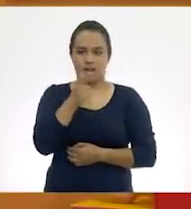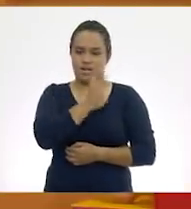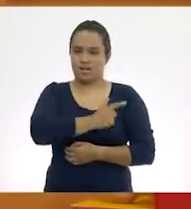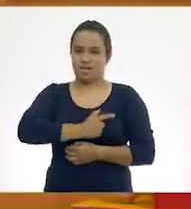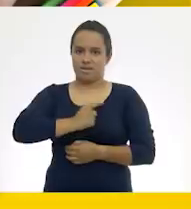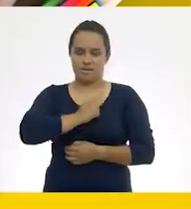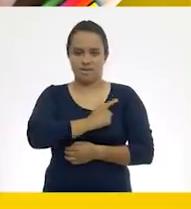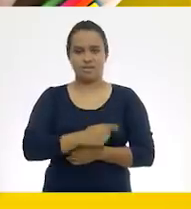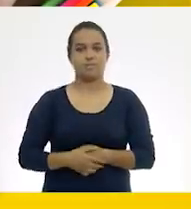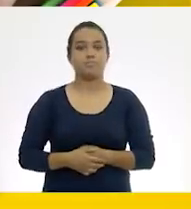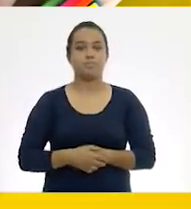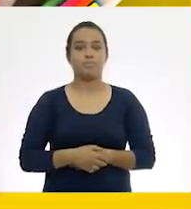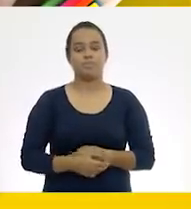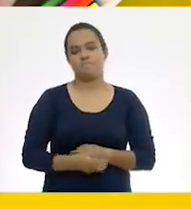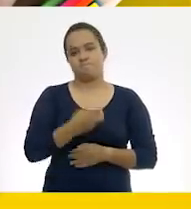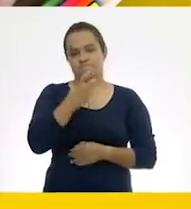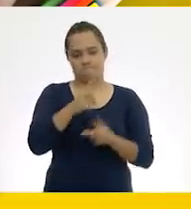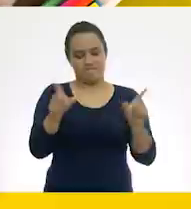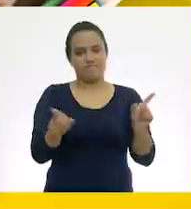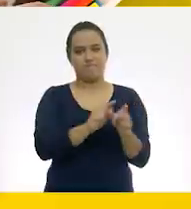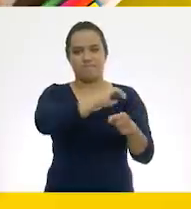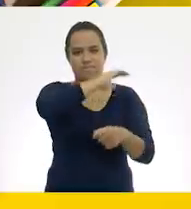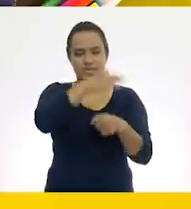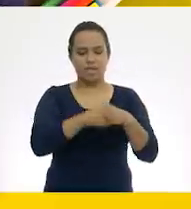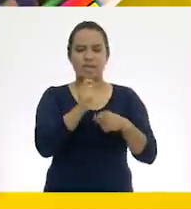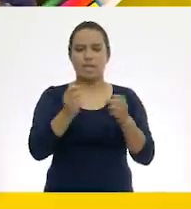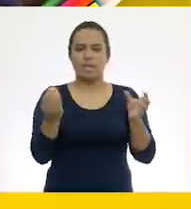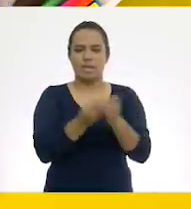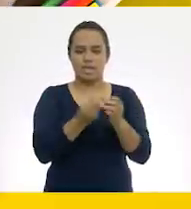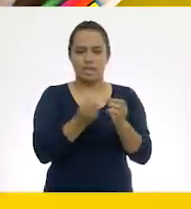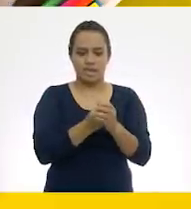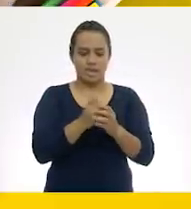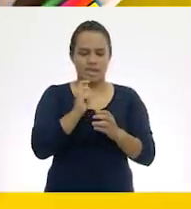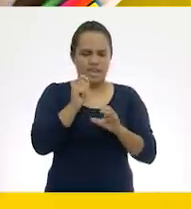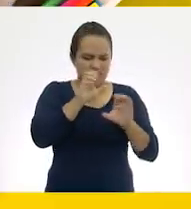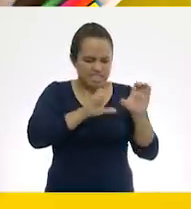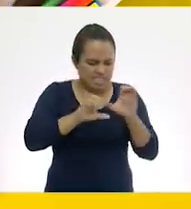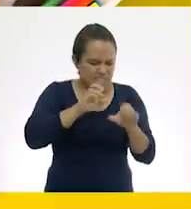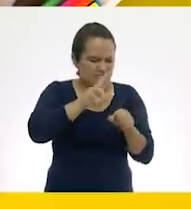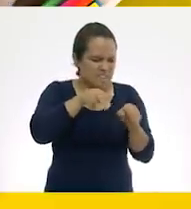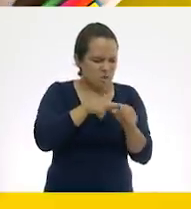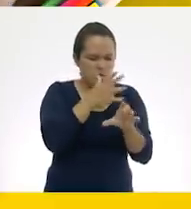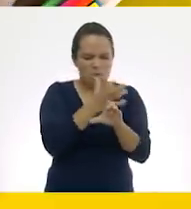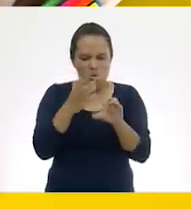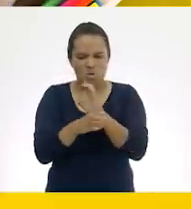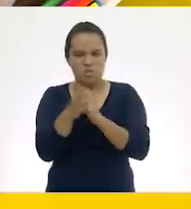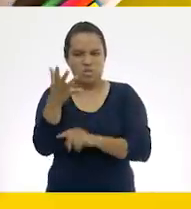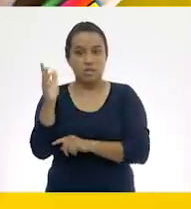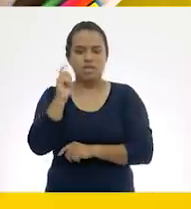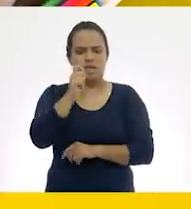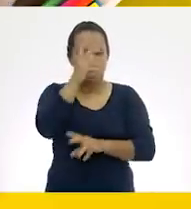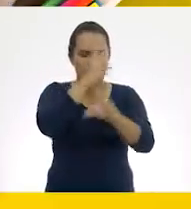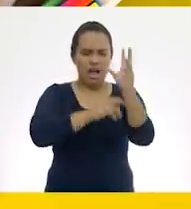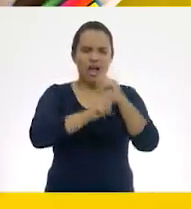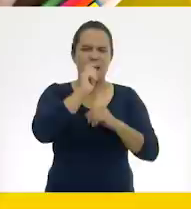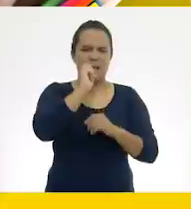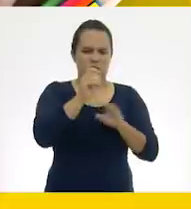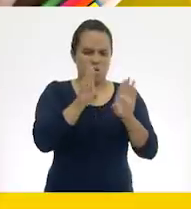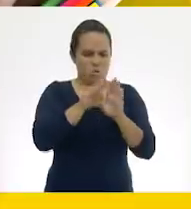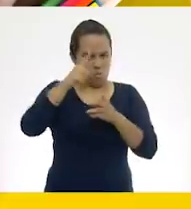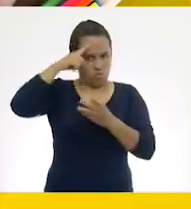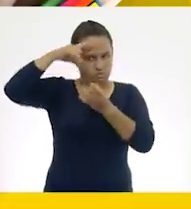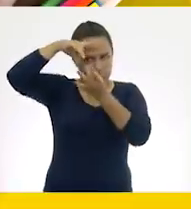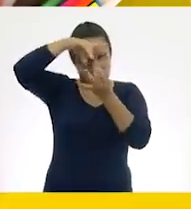disfrutado. Y así es como hemos terminado con nuestra clase de Ciencias Naturales. Esto fue Aprendiendo Más del